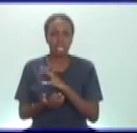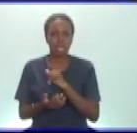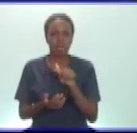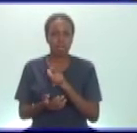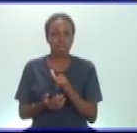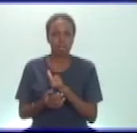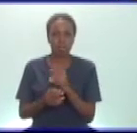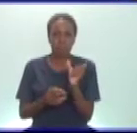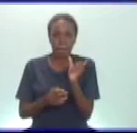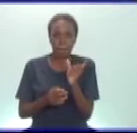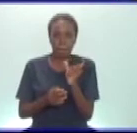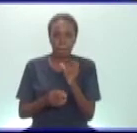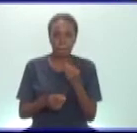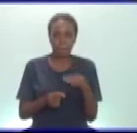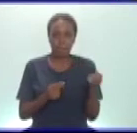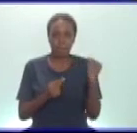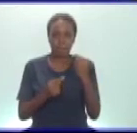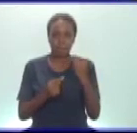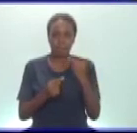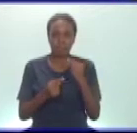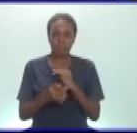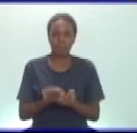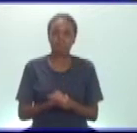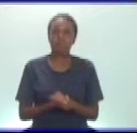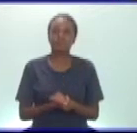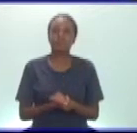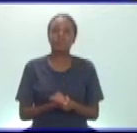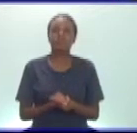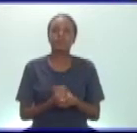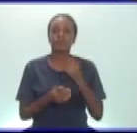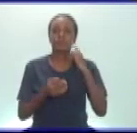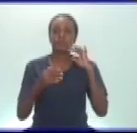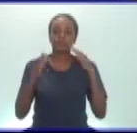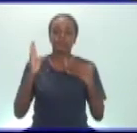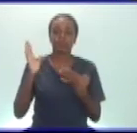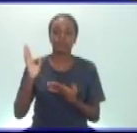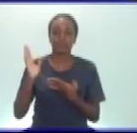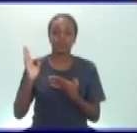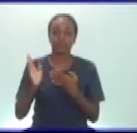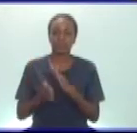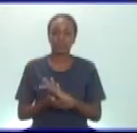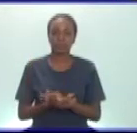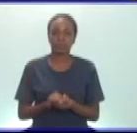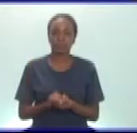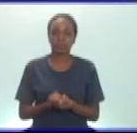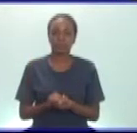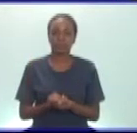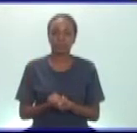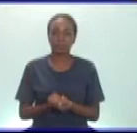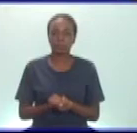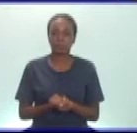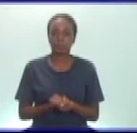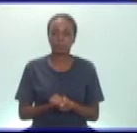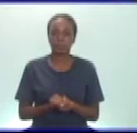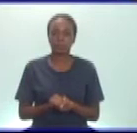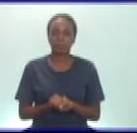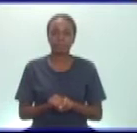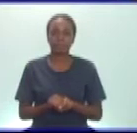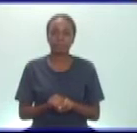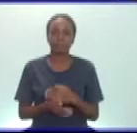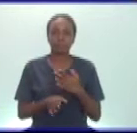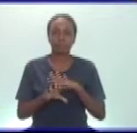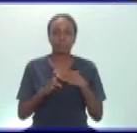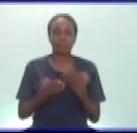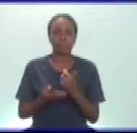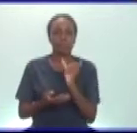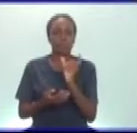tanto tienen cierta relación de significado como aparece acá en la lámina de mar, marino, marea, marisco y así sucesivamente,